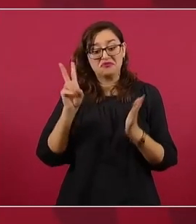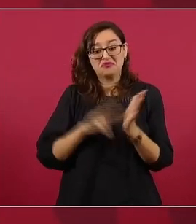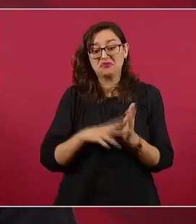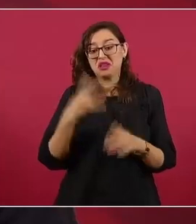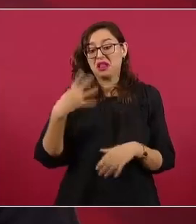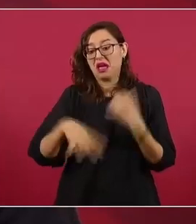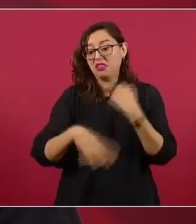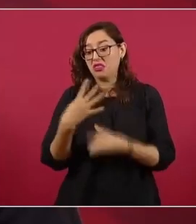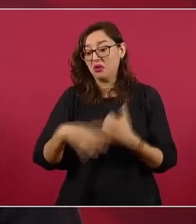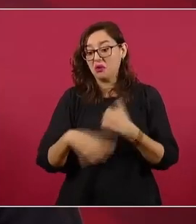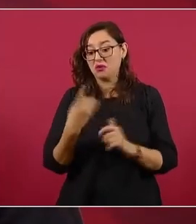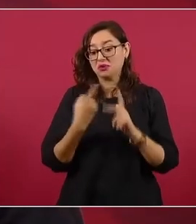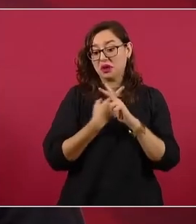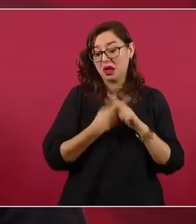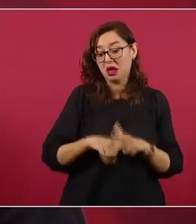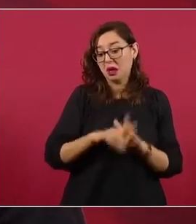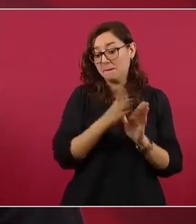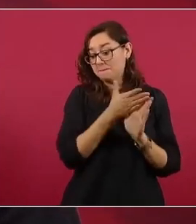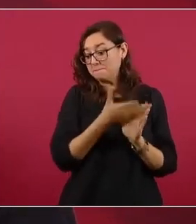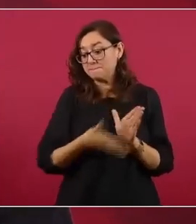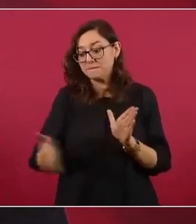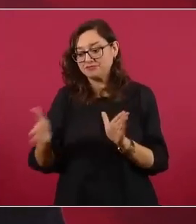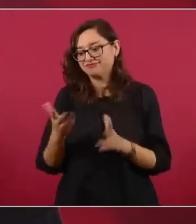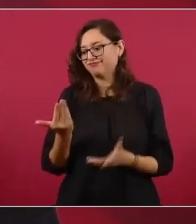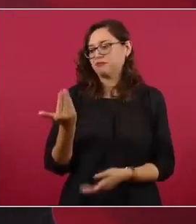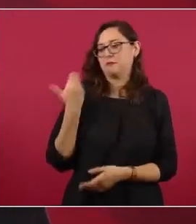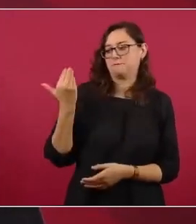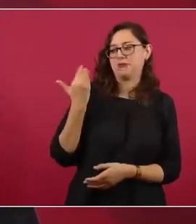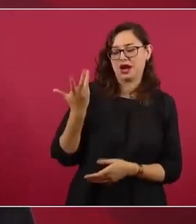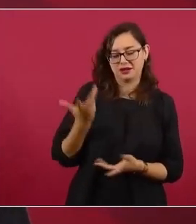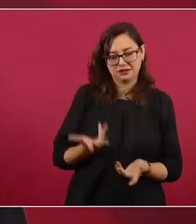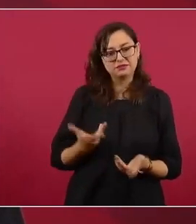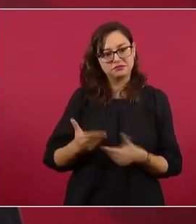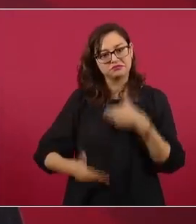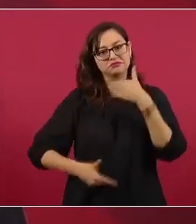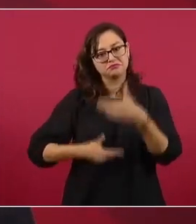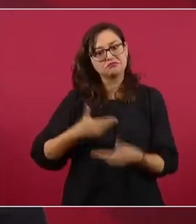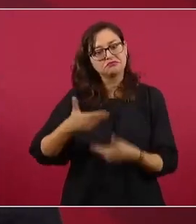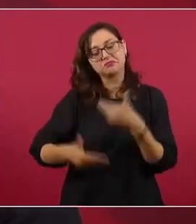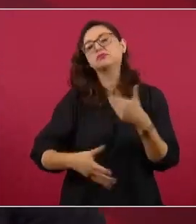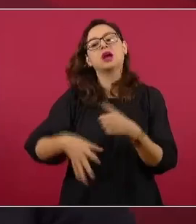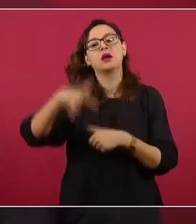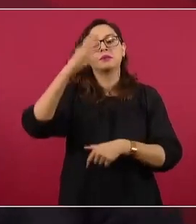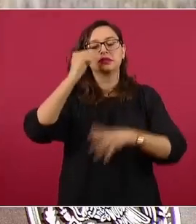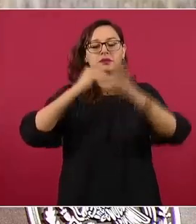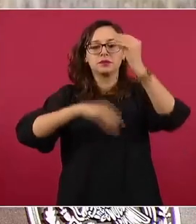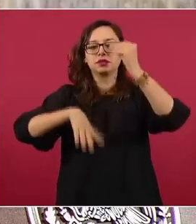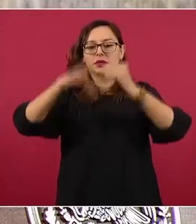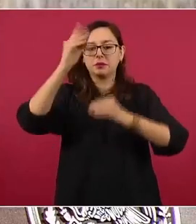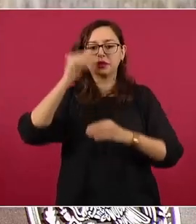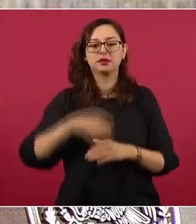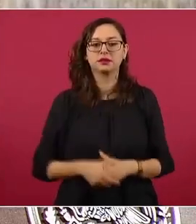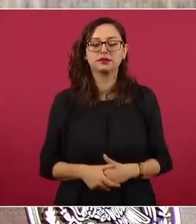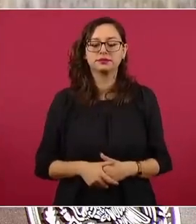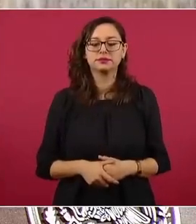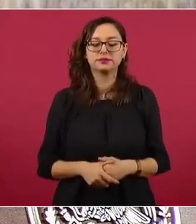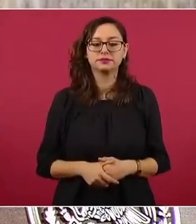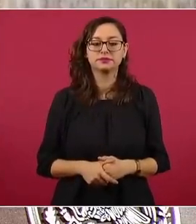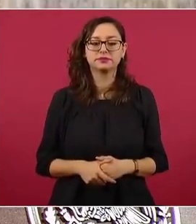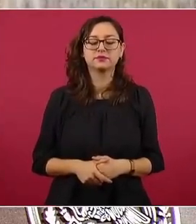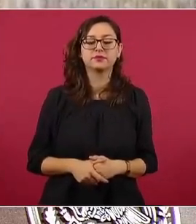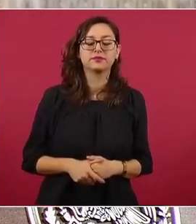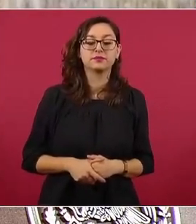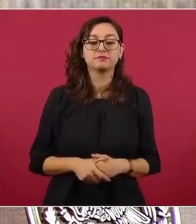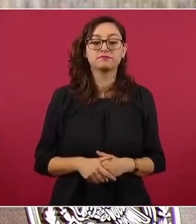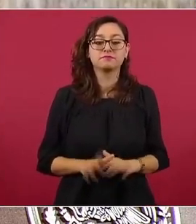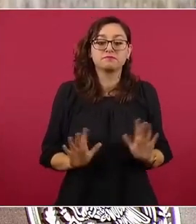ahora. Y bueno, pues ha habido un aprendizaje. Afortunadamente, pues no